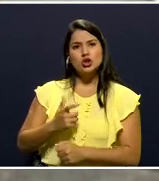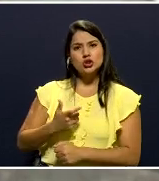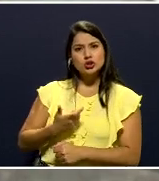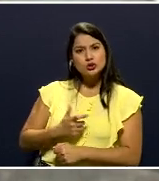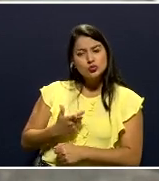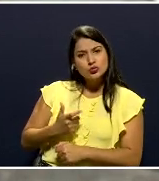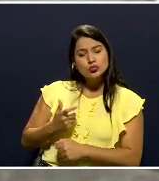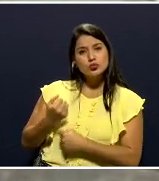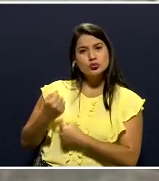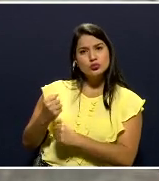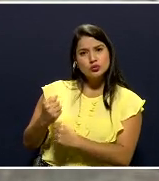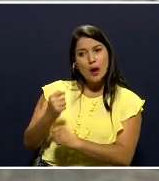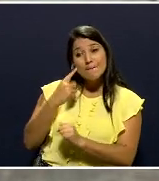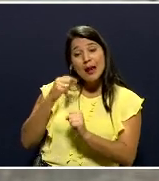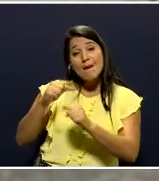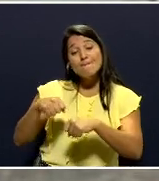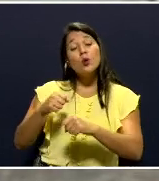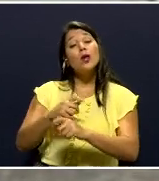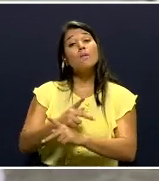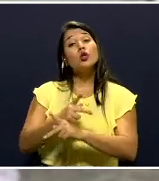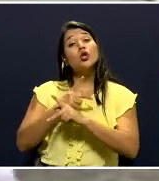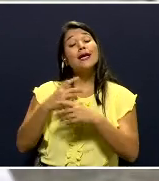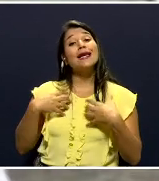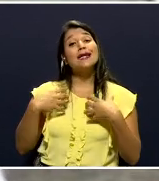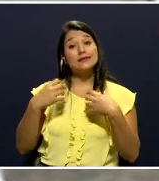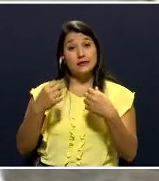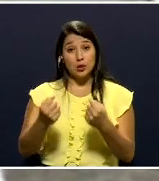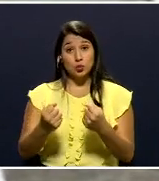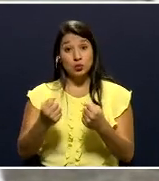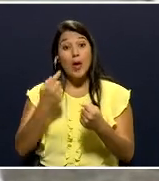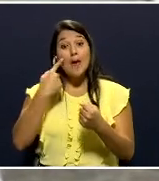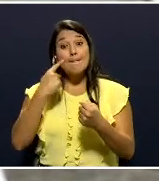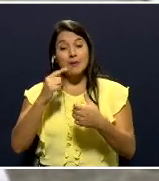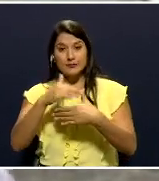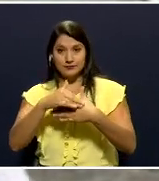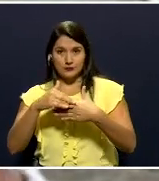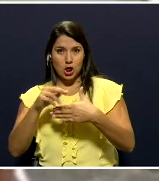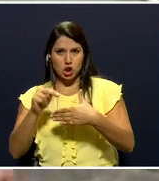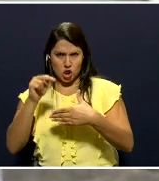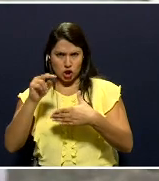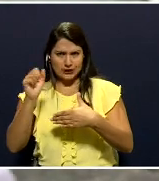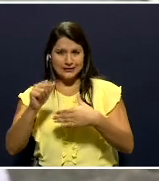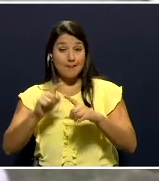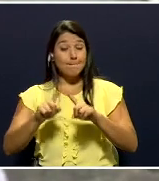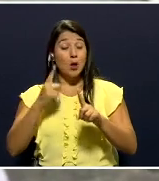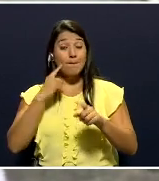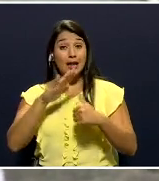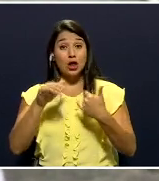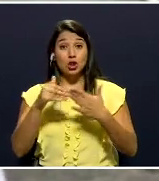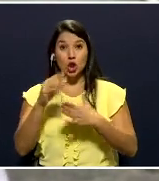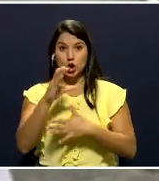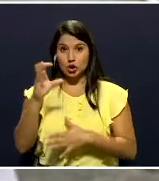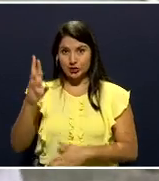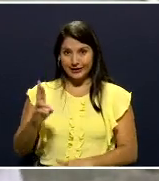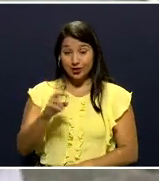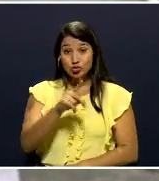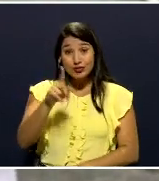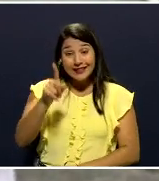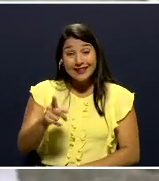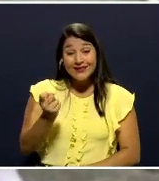para garantizar que estamos protegiendo la salud, no solamente de la región norte, sino de todo el país. Tenemos que entender